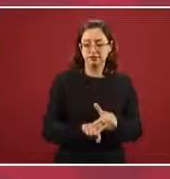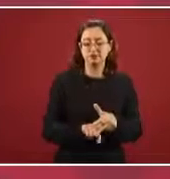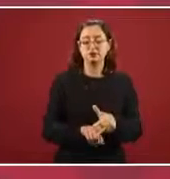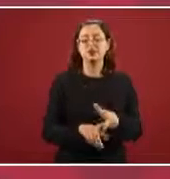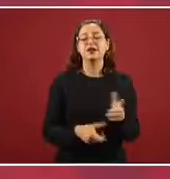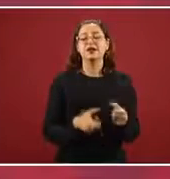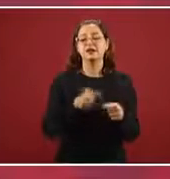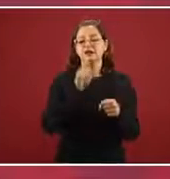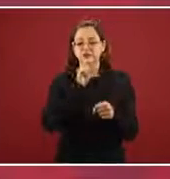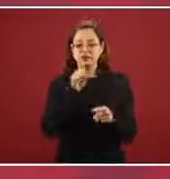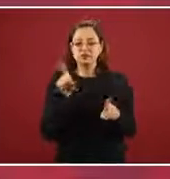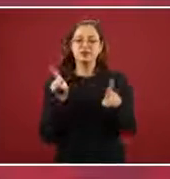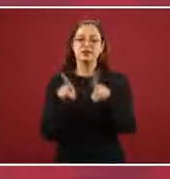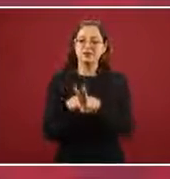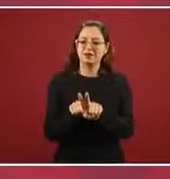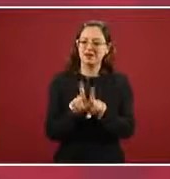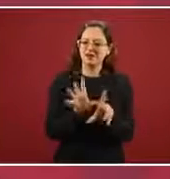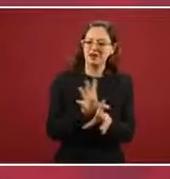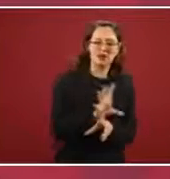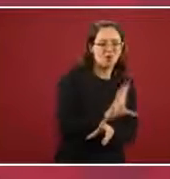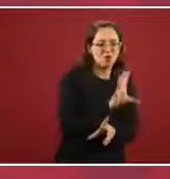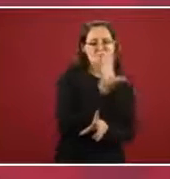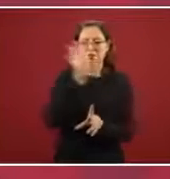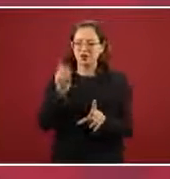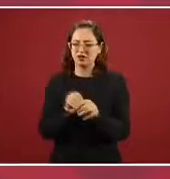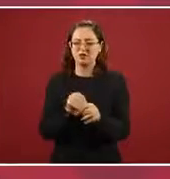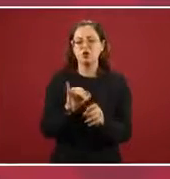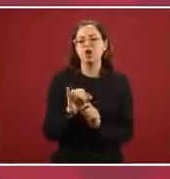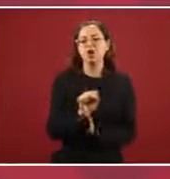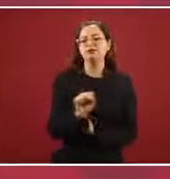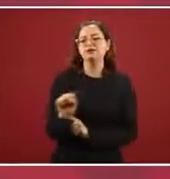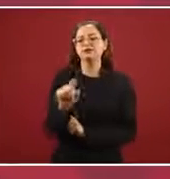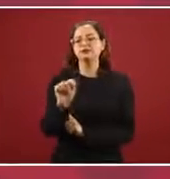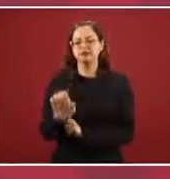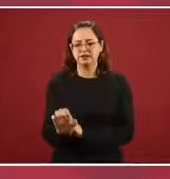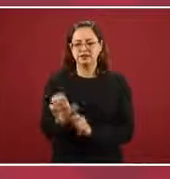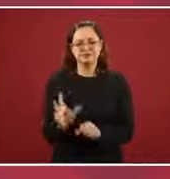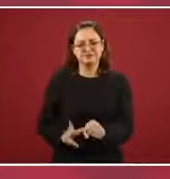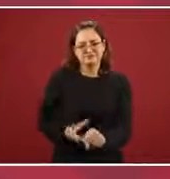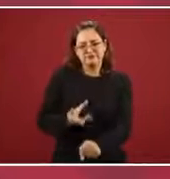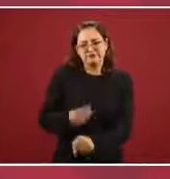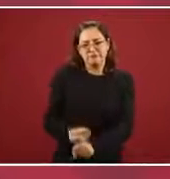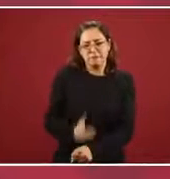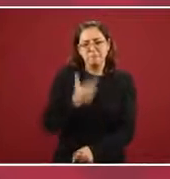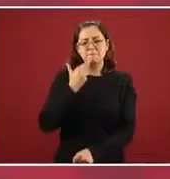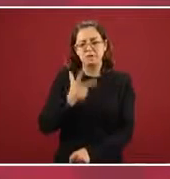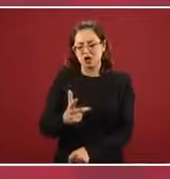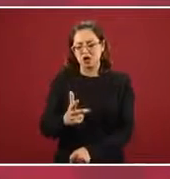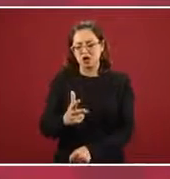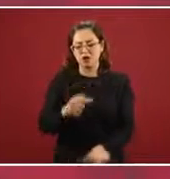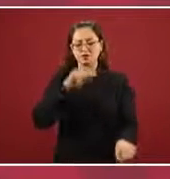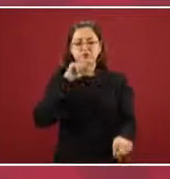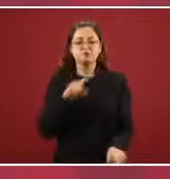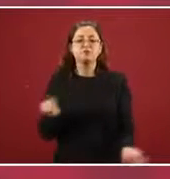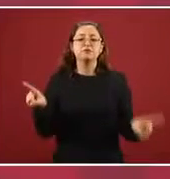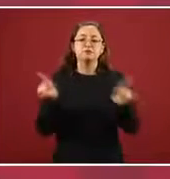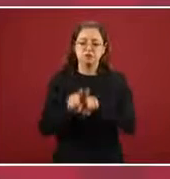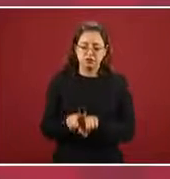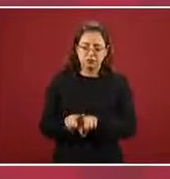Queremos también mejorar todo el sistema en el ISSSTE y la atención a la